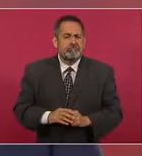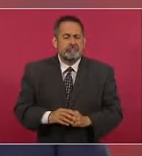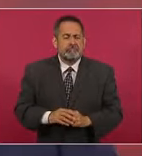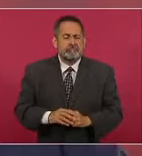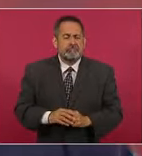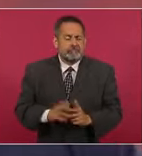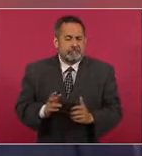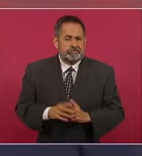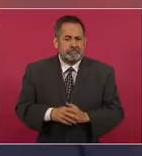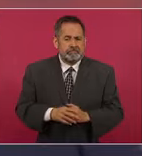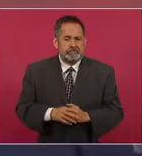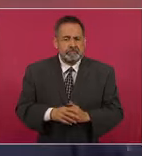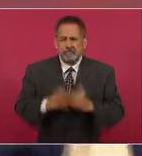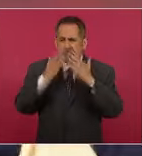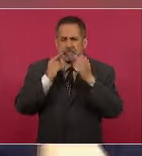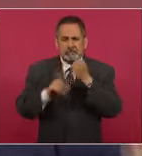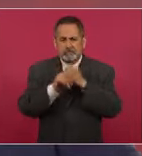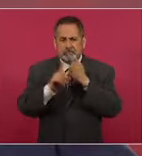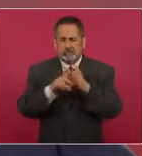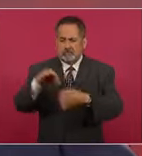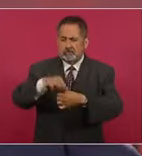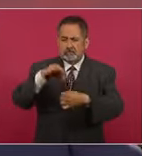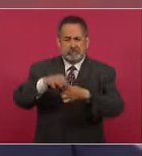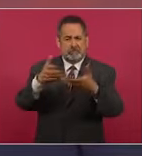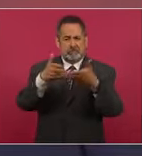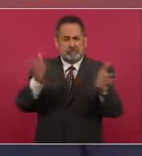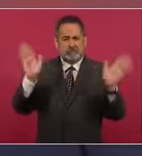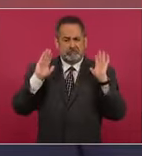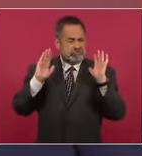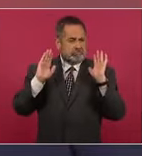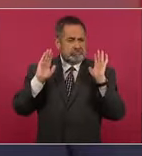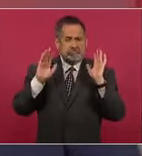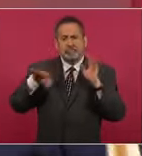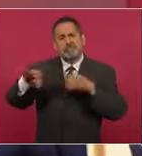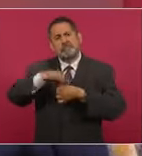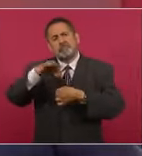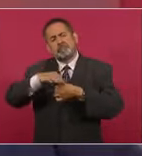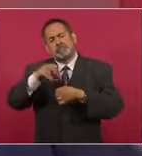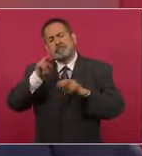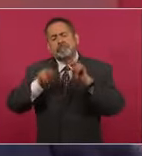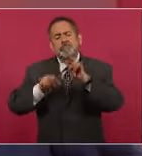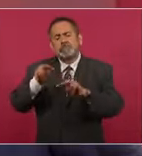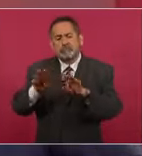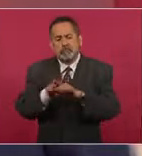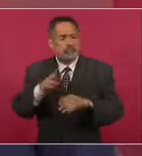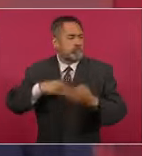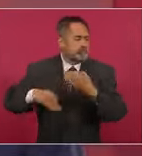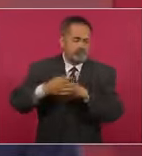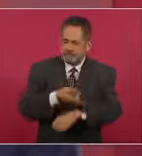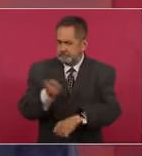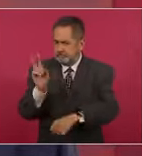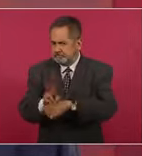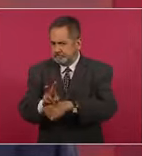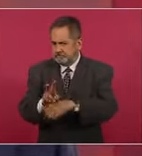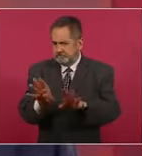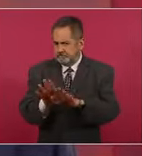porque pues no va a haber ningún problema, es una elección abierta, ¿sí? La vamos a cuidar todos